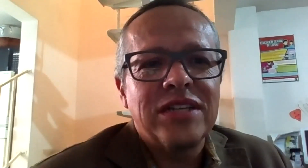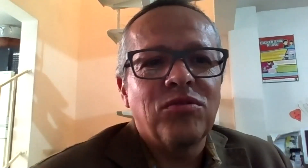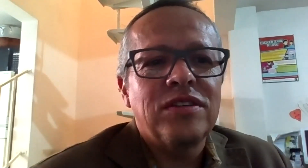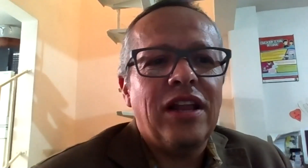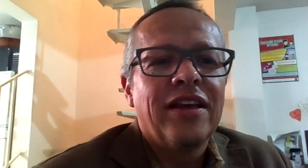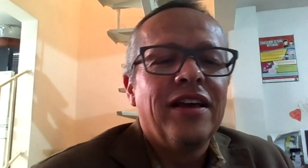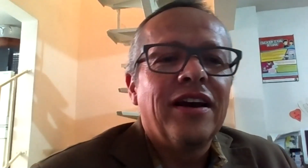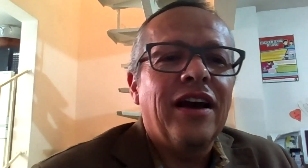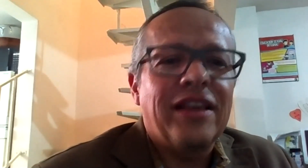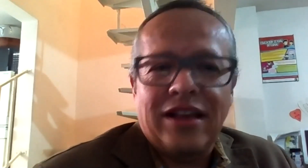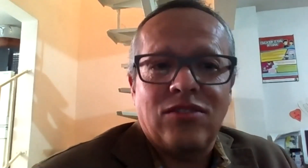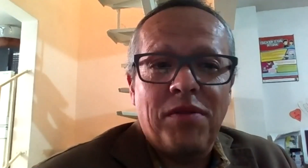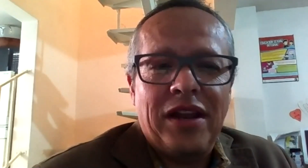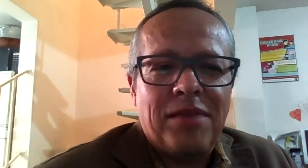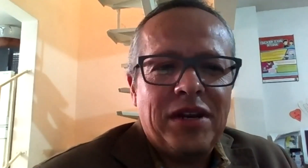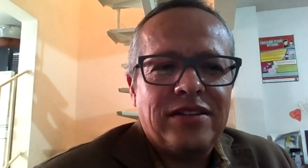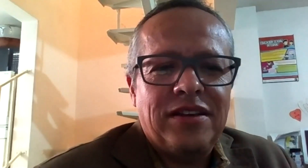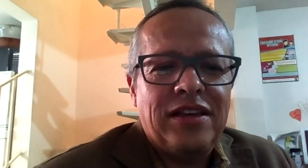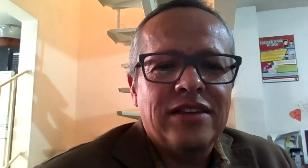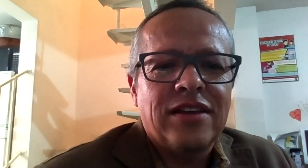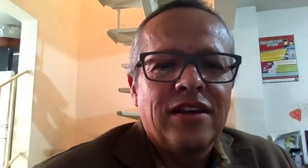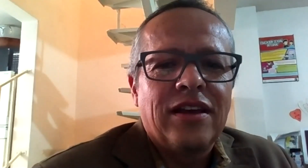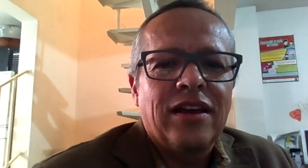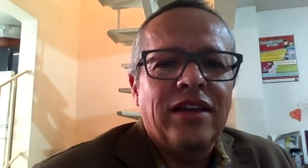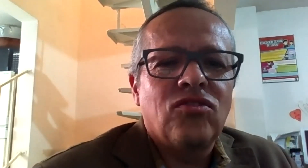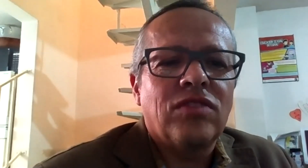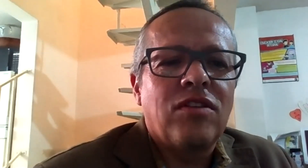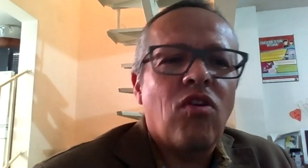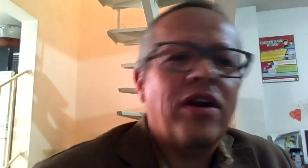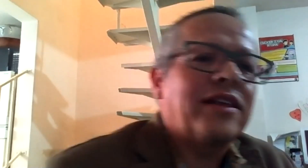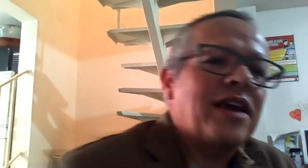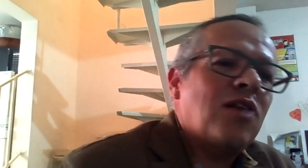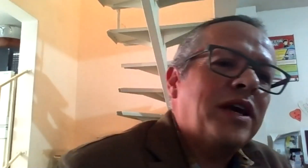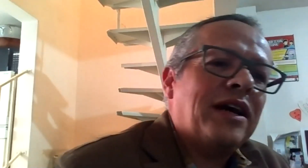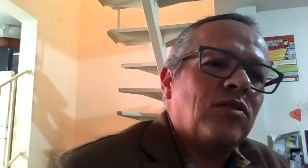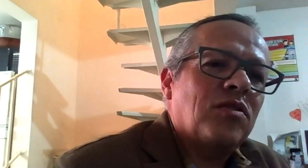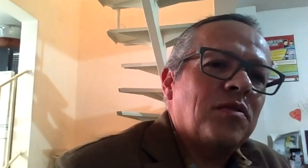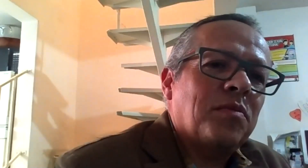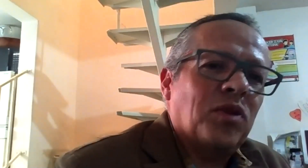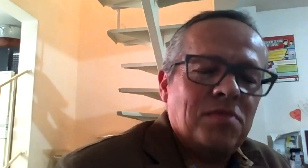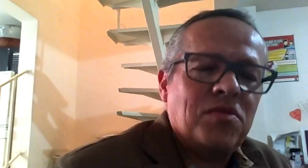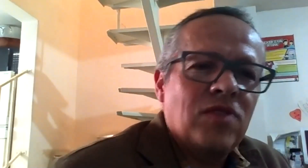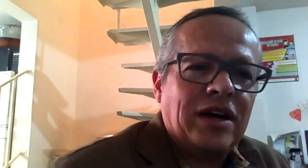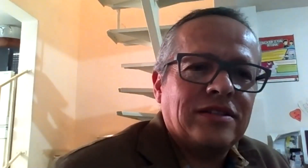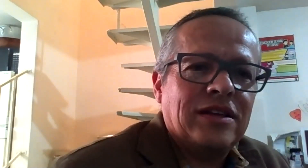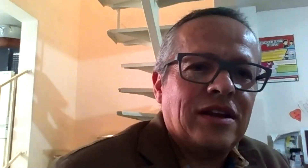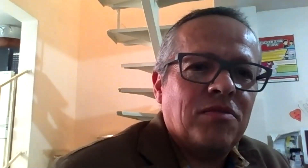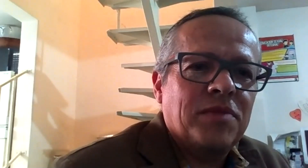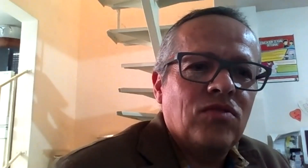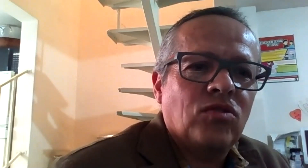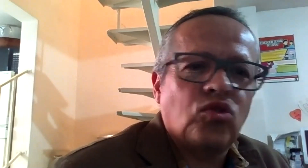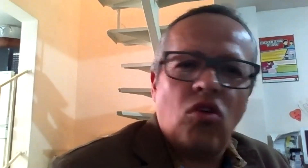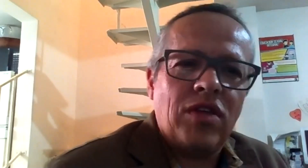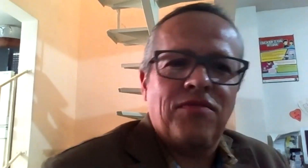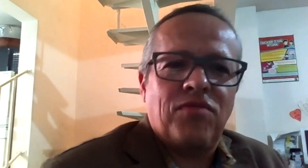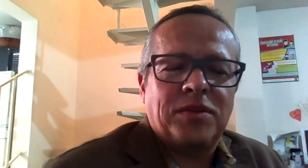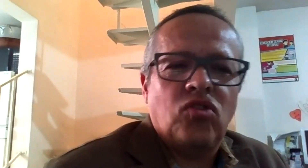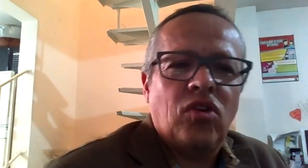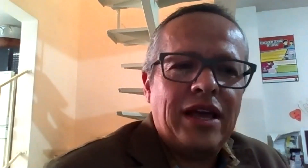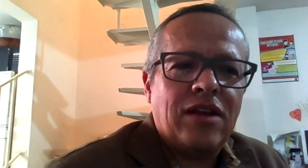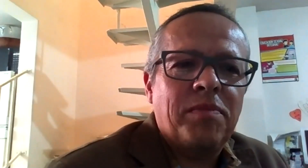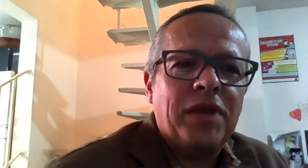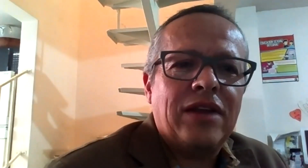hacer análisis, y a veces nos gana la emoción y hacen operaciones con esa información y no